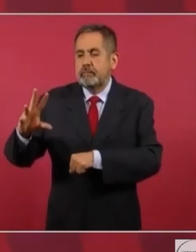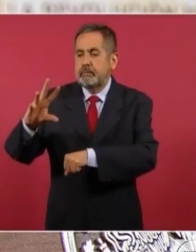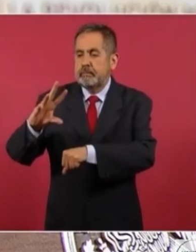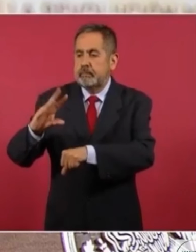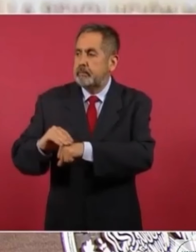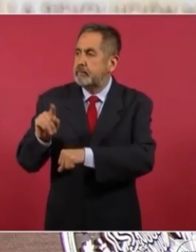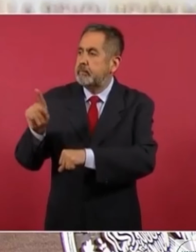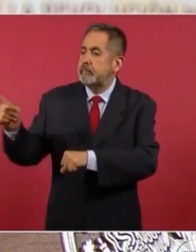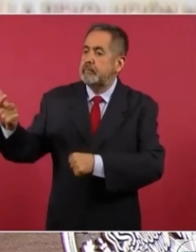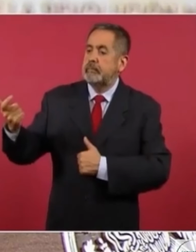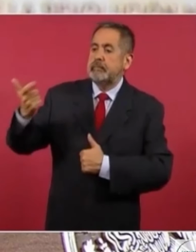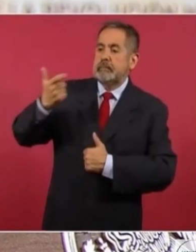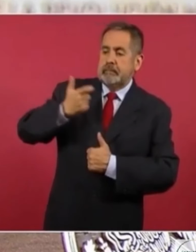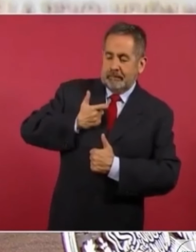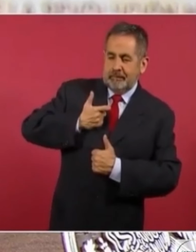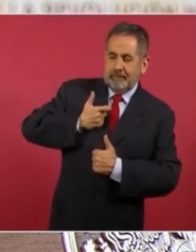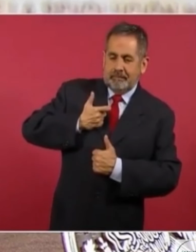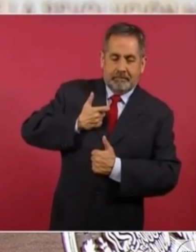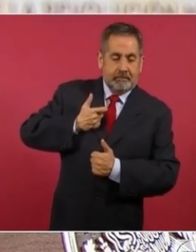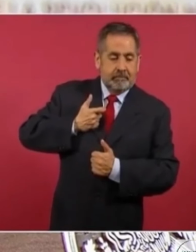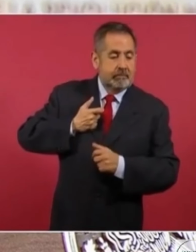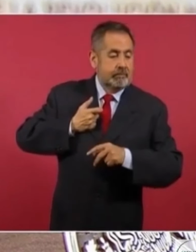porque les vamos a hacer llegar